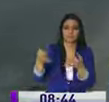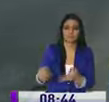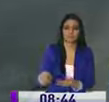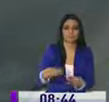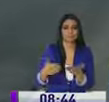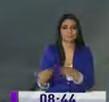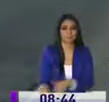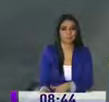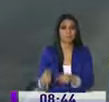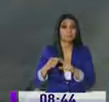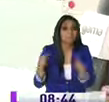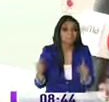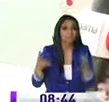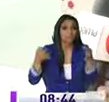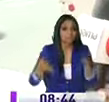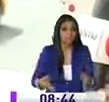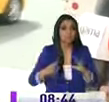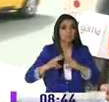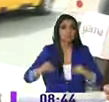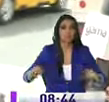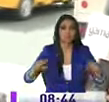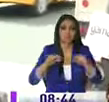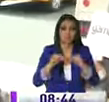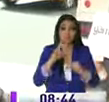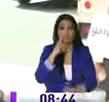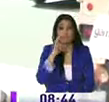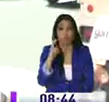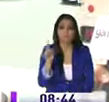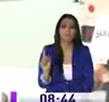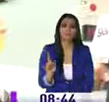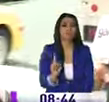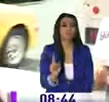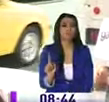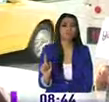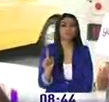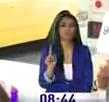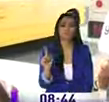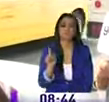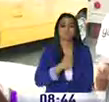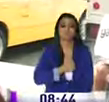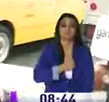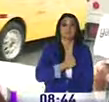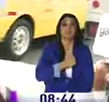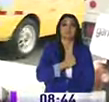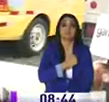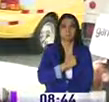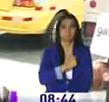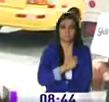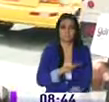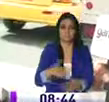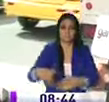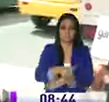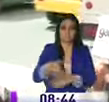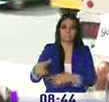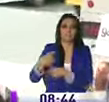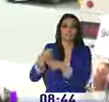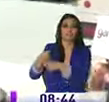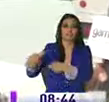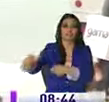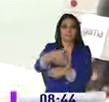se trató de una muerte natural se desplomaba mientras estado transitando entre la república internacional viene del